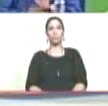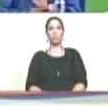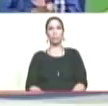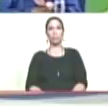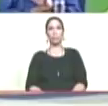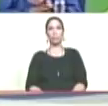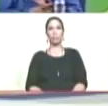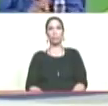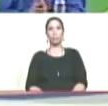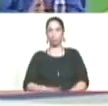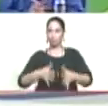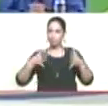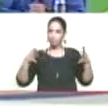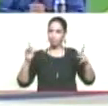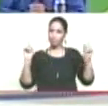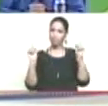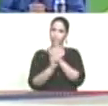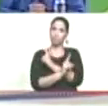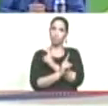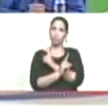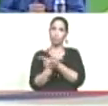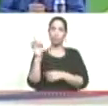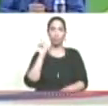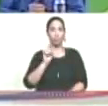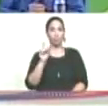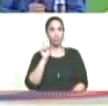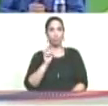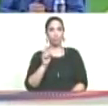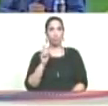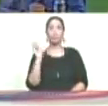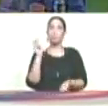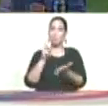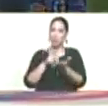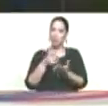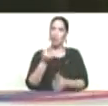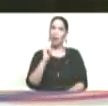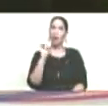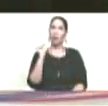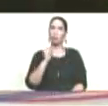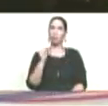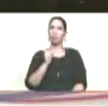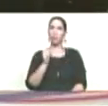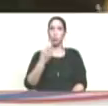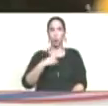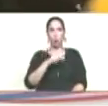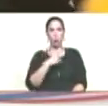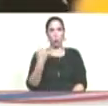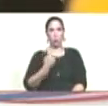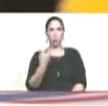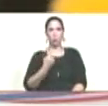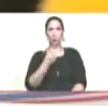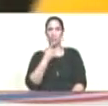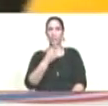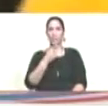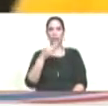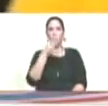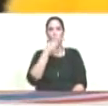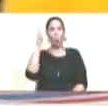Grandes cambios son necesarios y vienen. Y solo nosotros, como decía